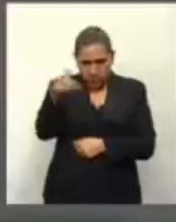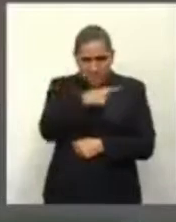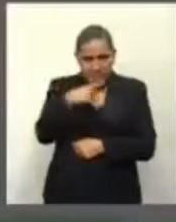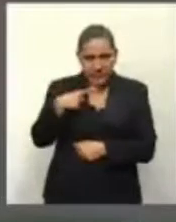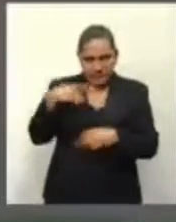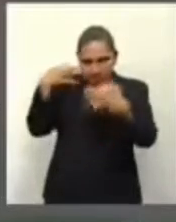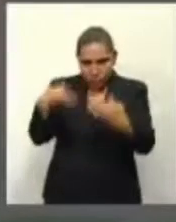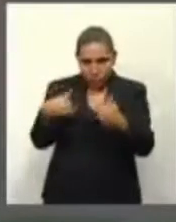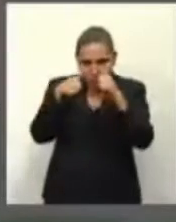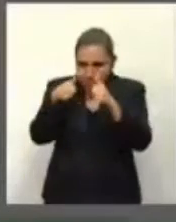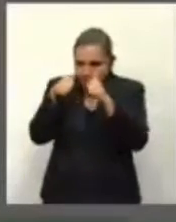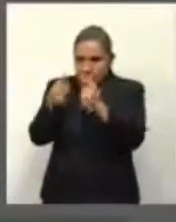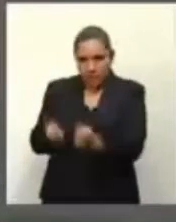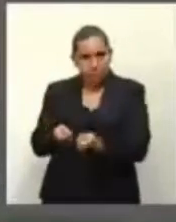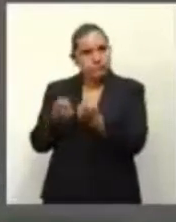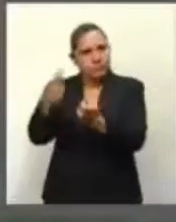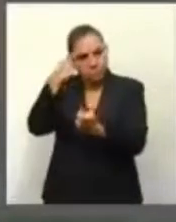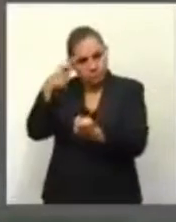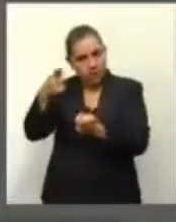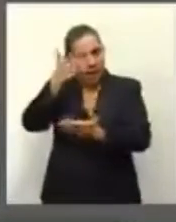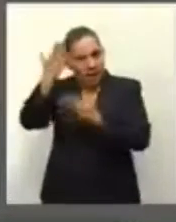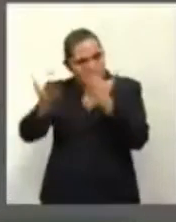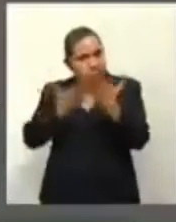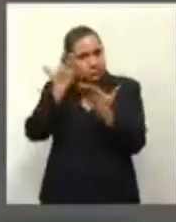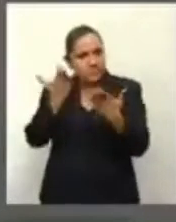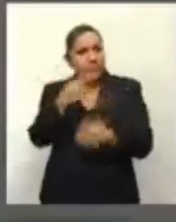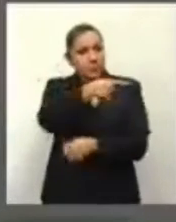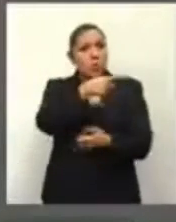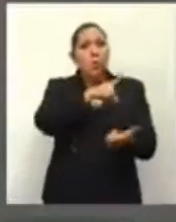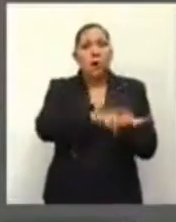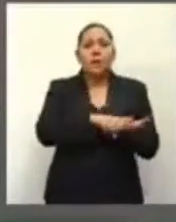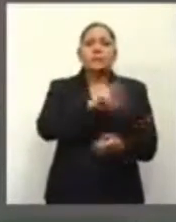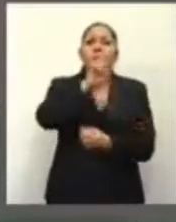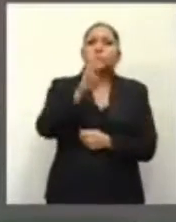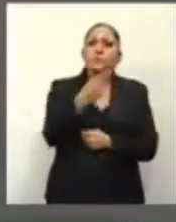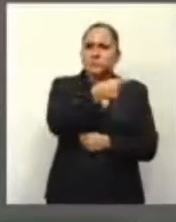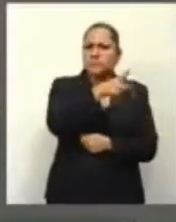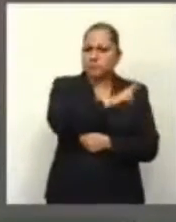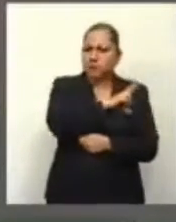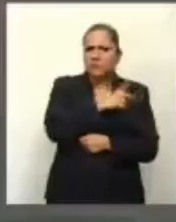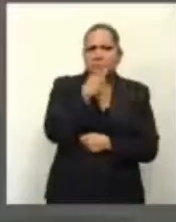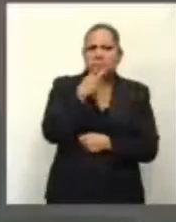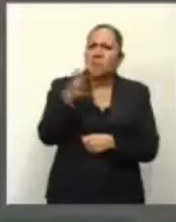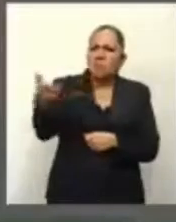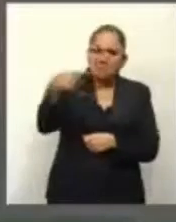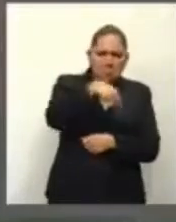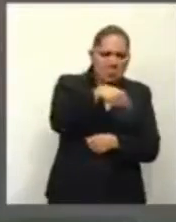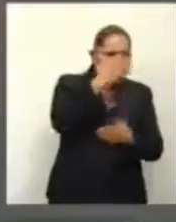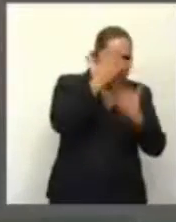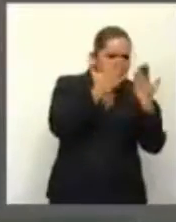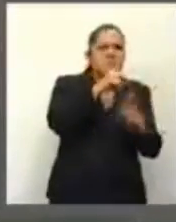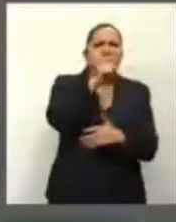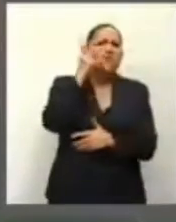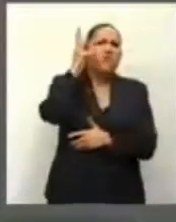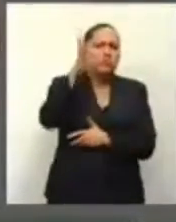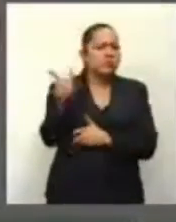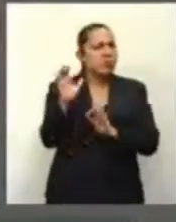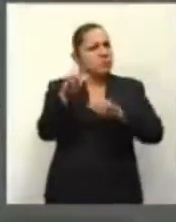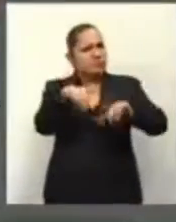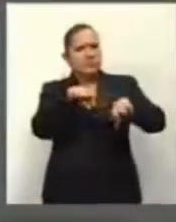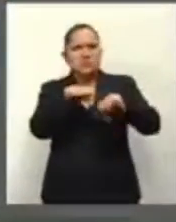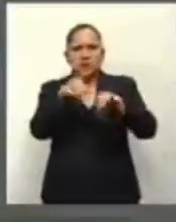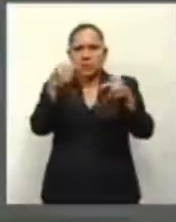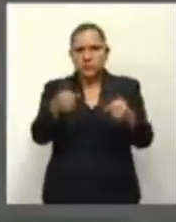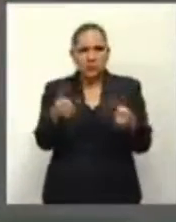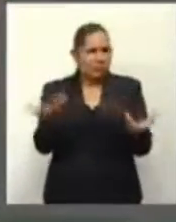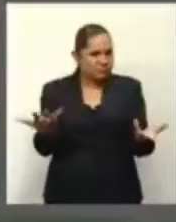les aseguran también un empleo que a la hora de terminar sus estudios no lo tienen, y que son víctimas